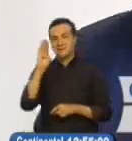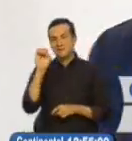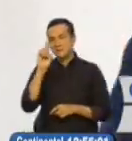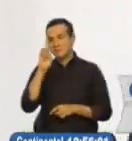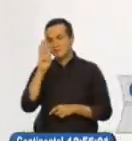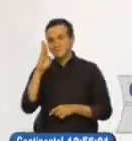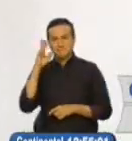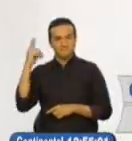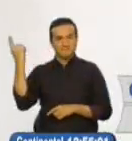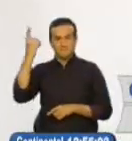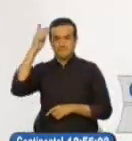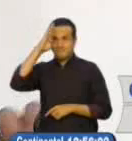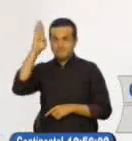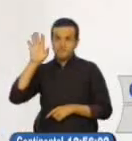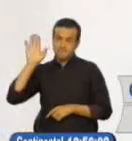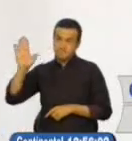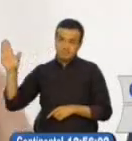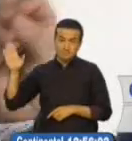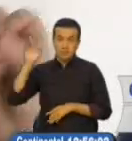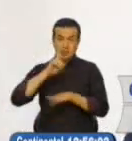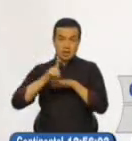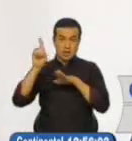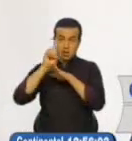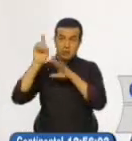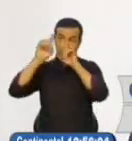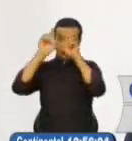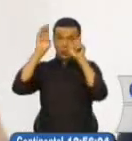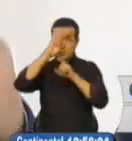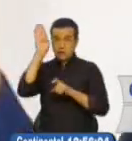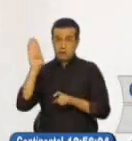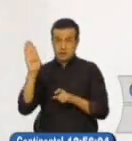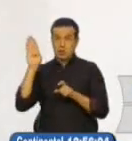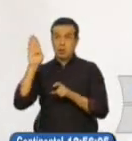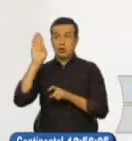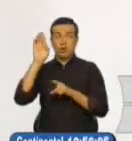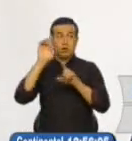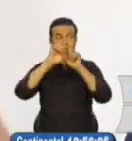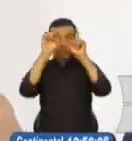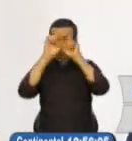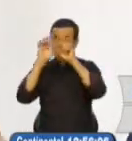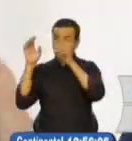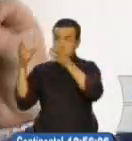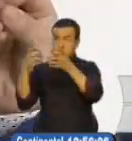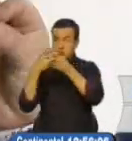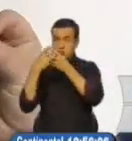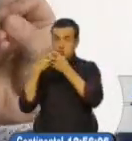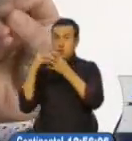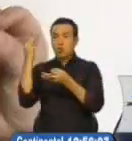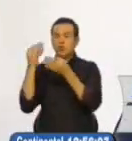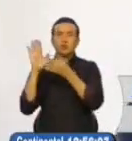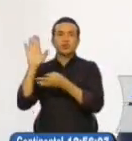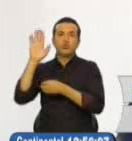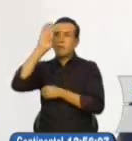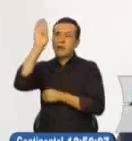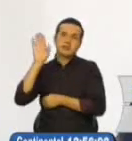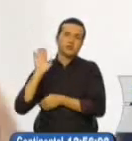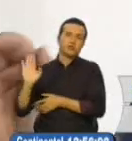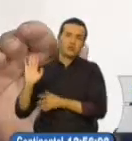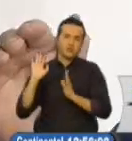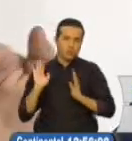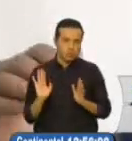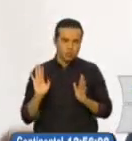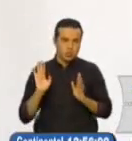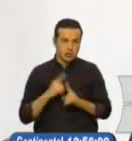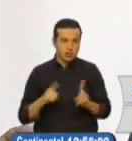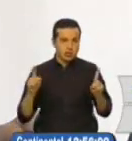Brasil. El acuerdo que los directivos de Odebrecht y la empresa Odebrecht y otras empresas asociadas tienen es con la justicia del Brasil.